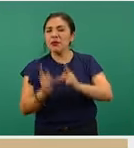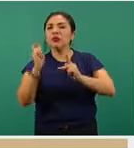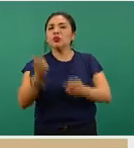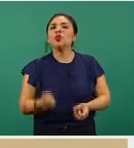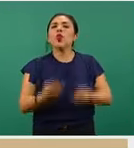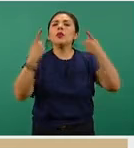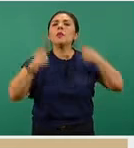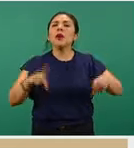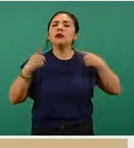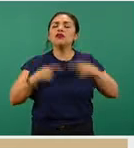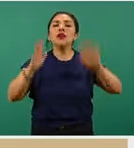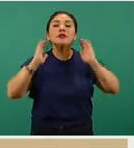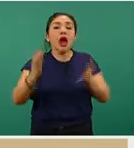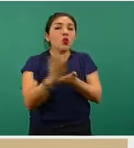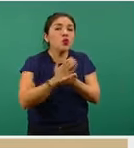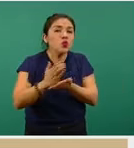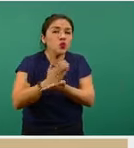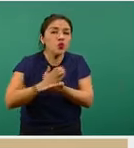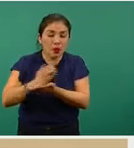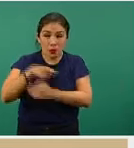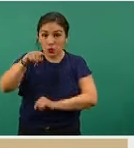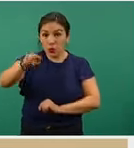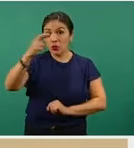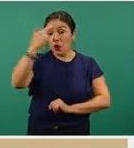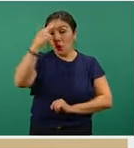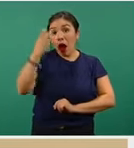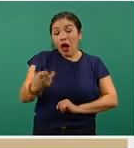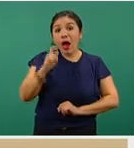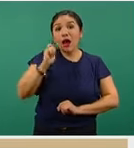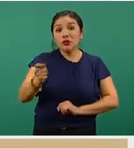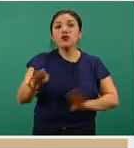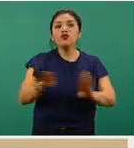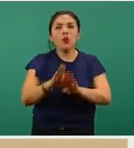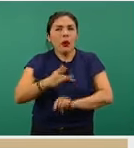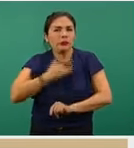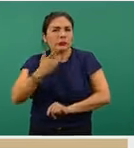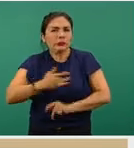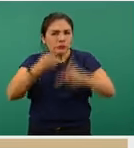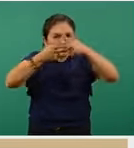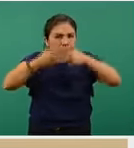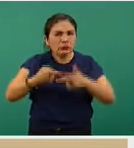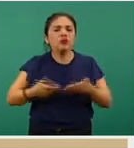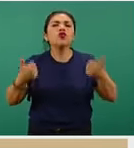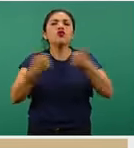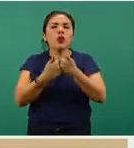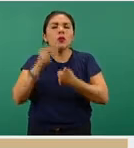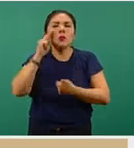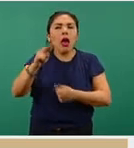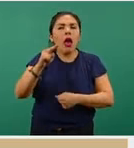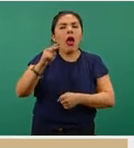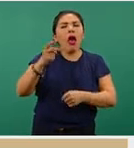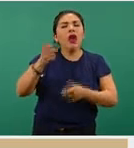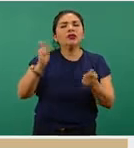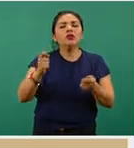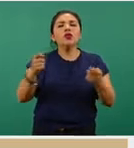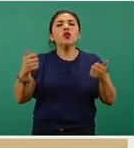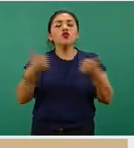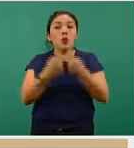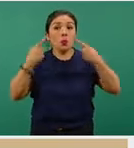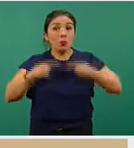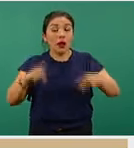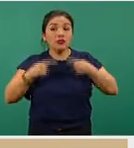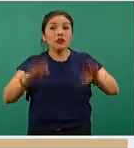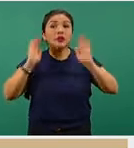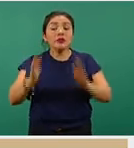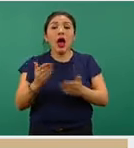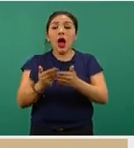pacientes estimados recuperados. Y recuerden que es una estimación con base en aquellos pacientes que tienen